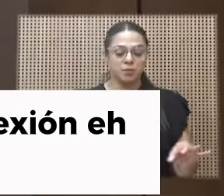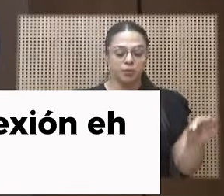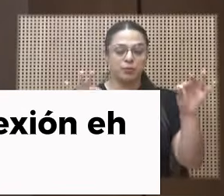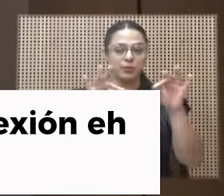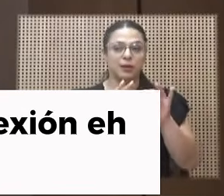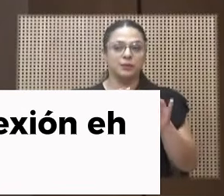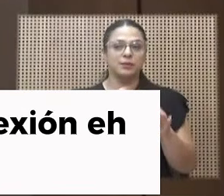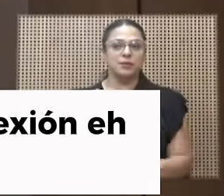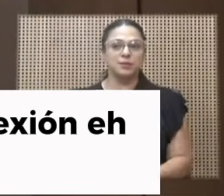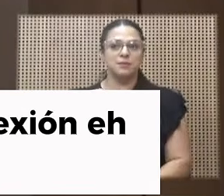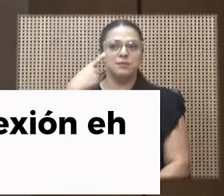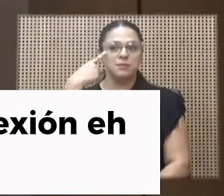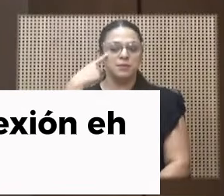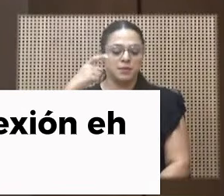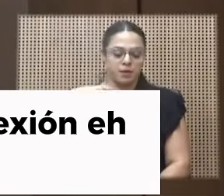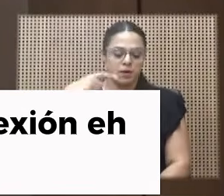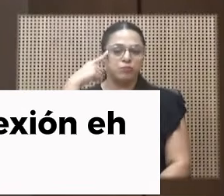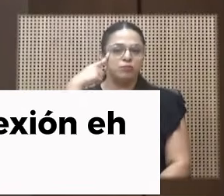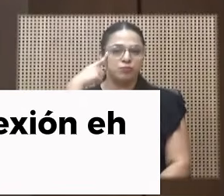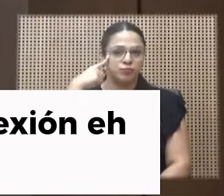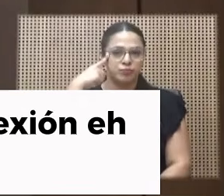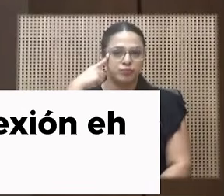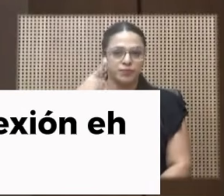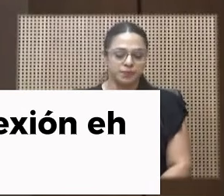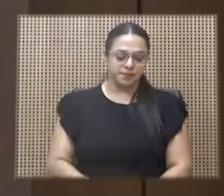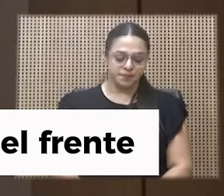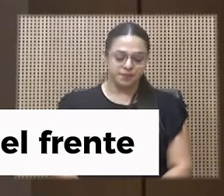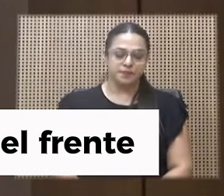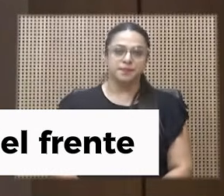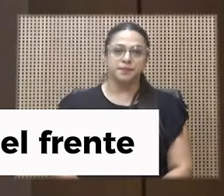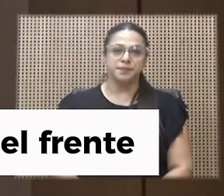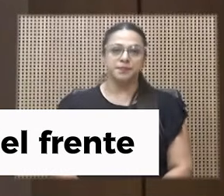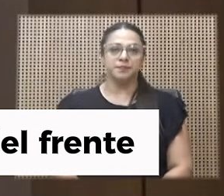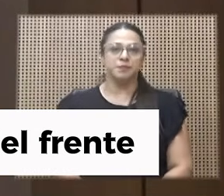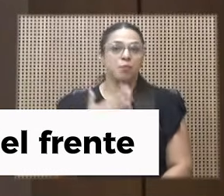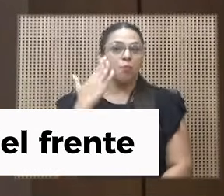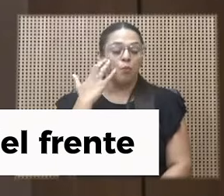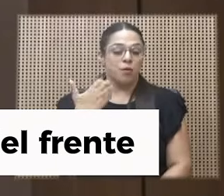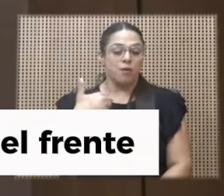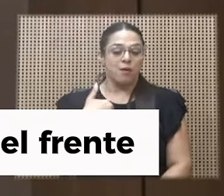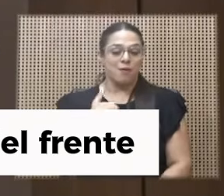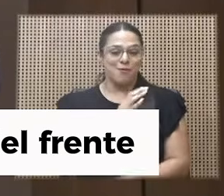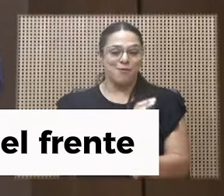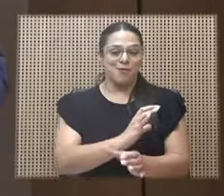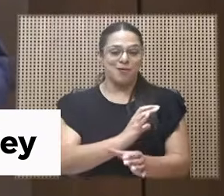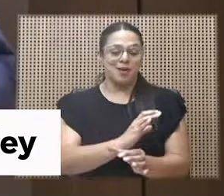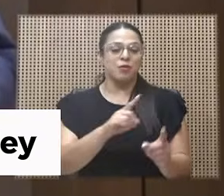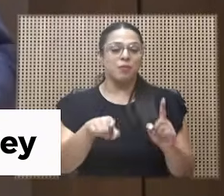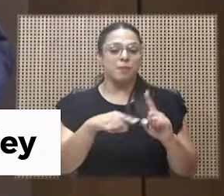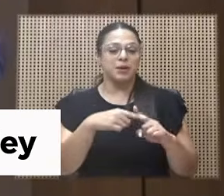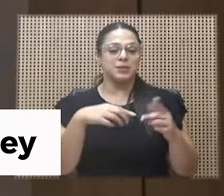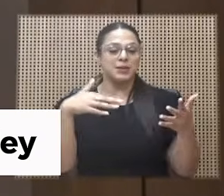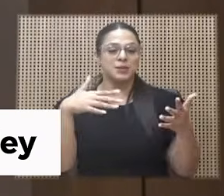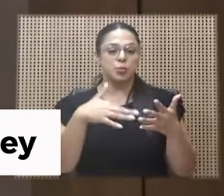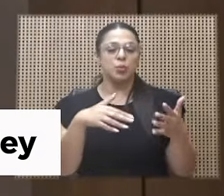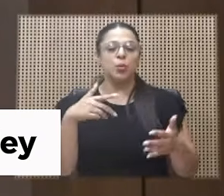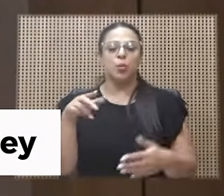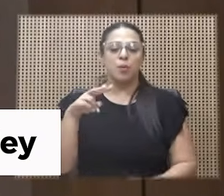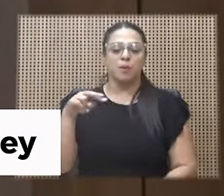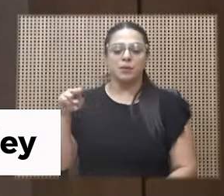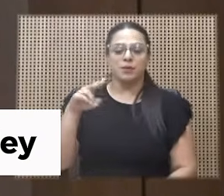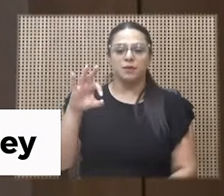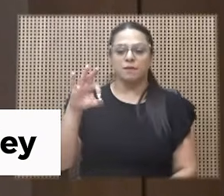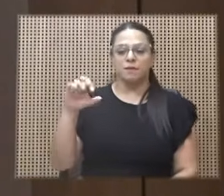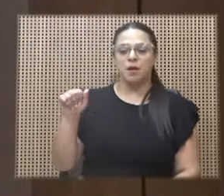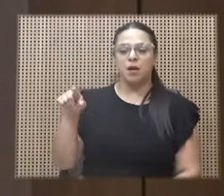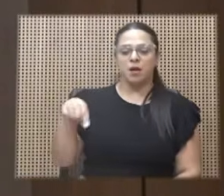pareció que merecían una reflexión, dado el cuidado y el estudio que los colegas del Frente Amplio han hecho al